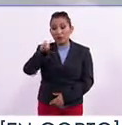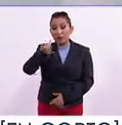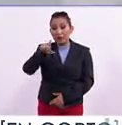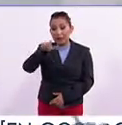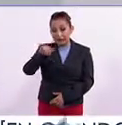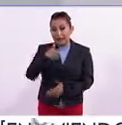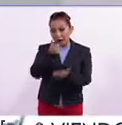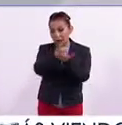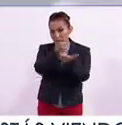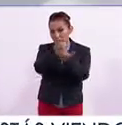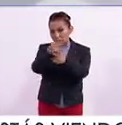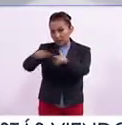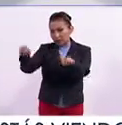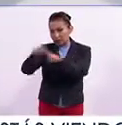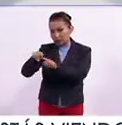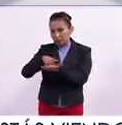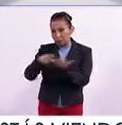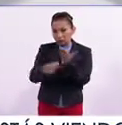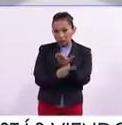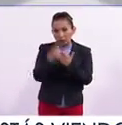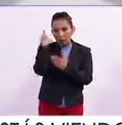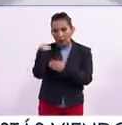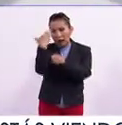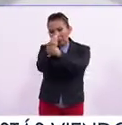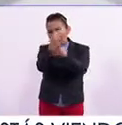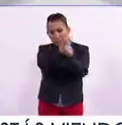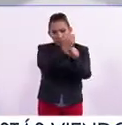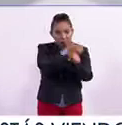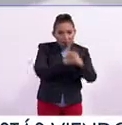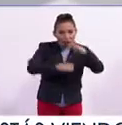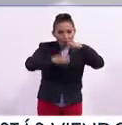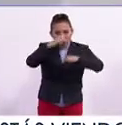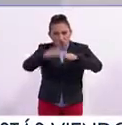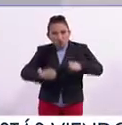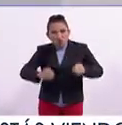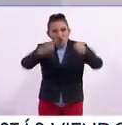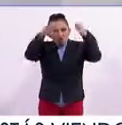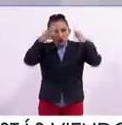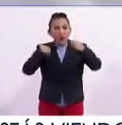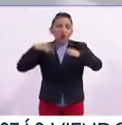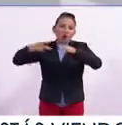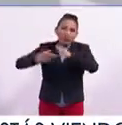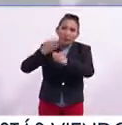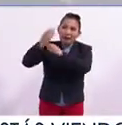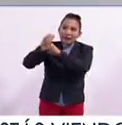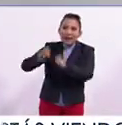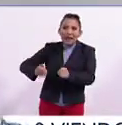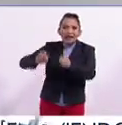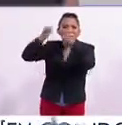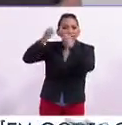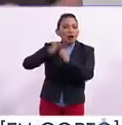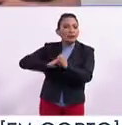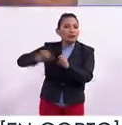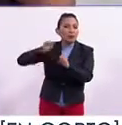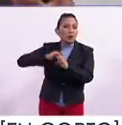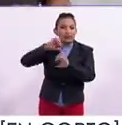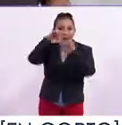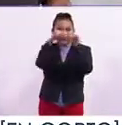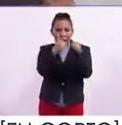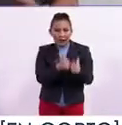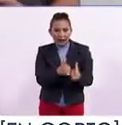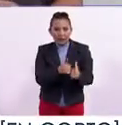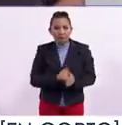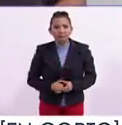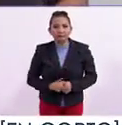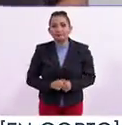varios proyectos de rehabilitación estructural que incluyen la restauración de edificios históricos y artísticos.